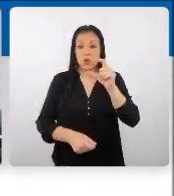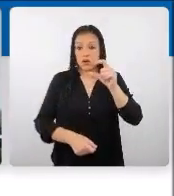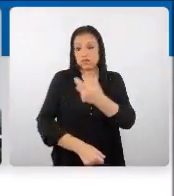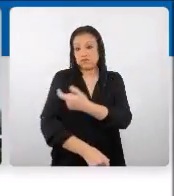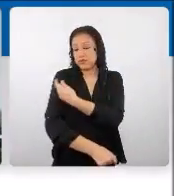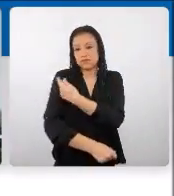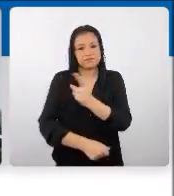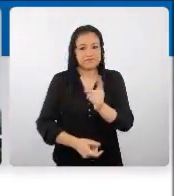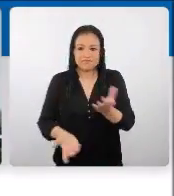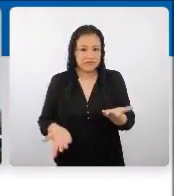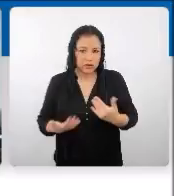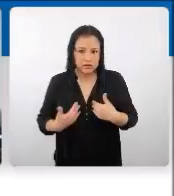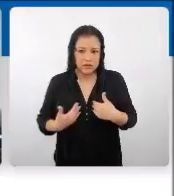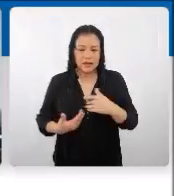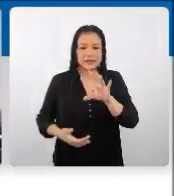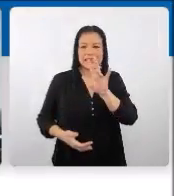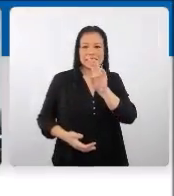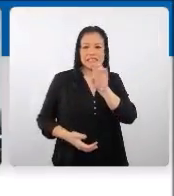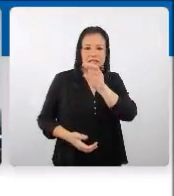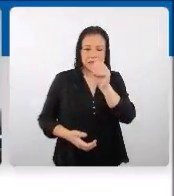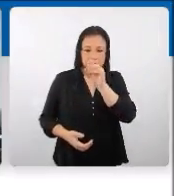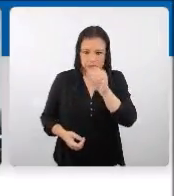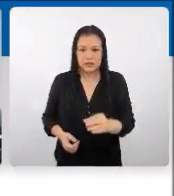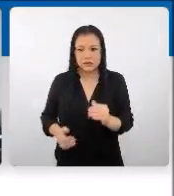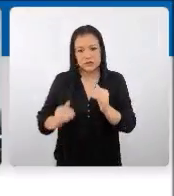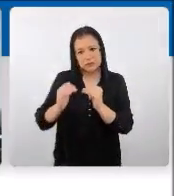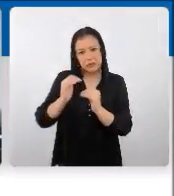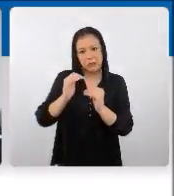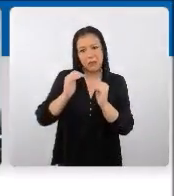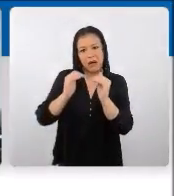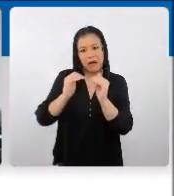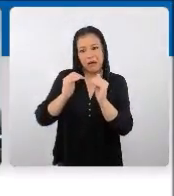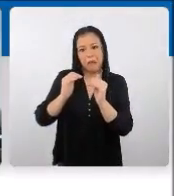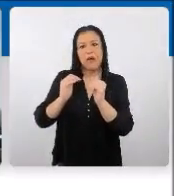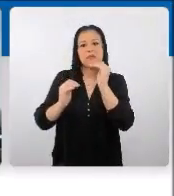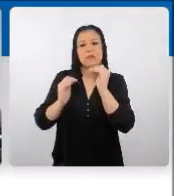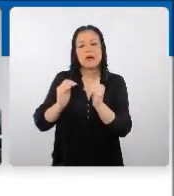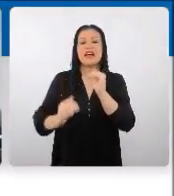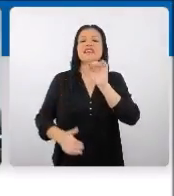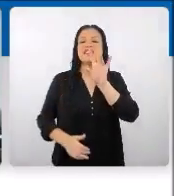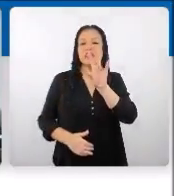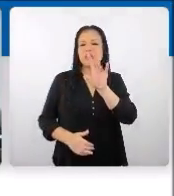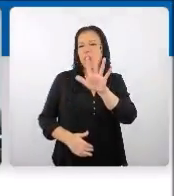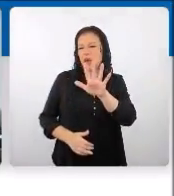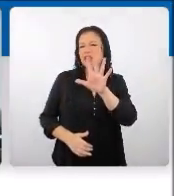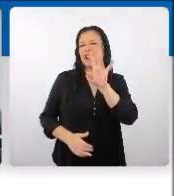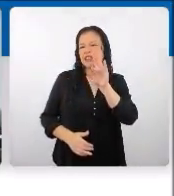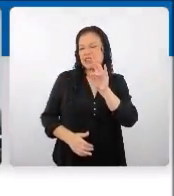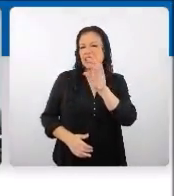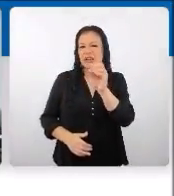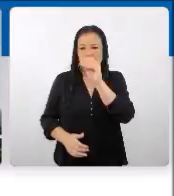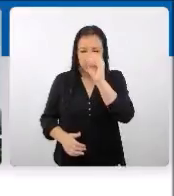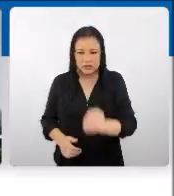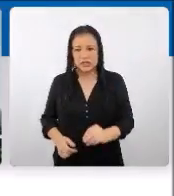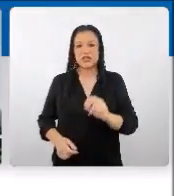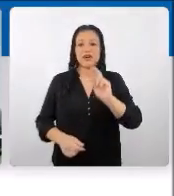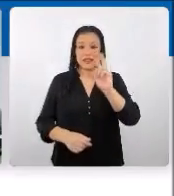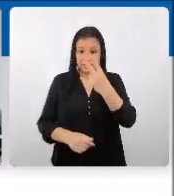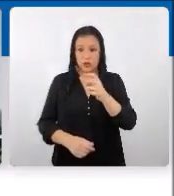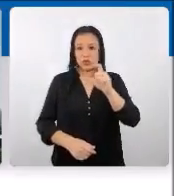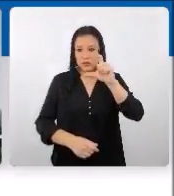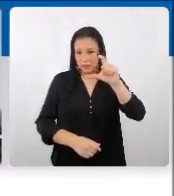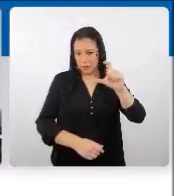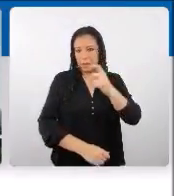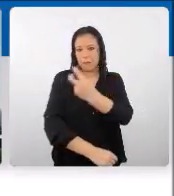tampoco llega al 70% y apenas supera el 55%, 57% de la población con la segunda dosis. Ese